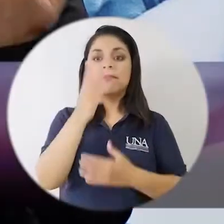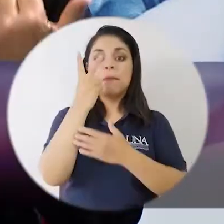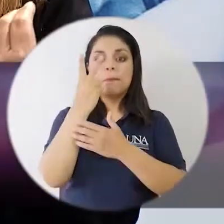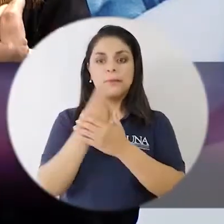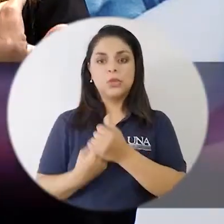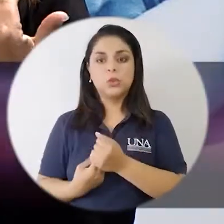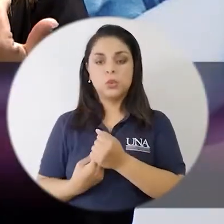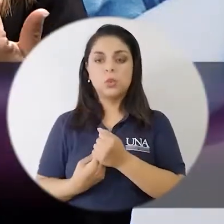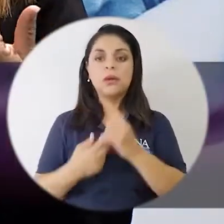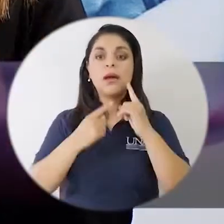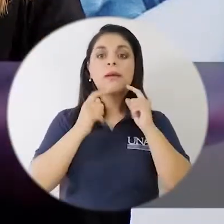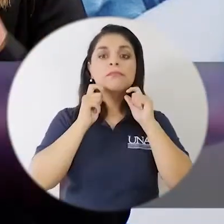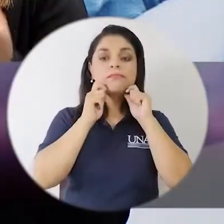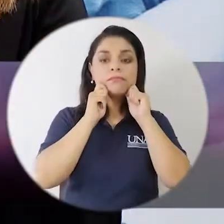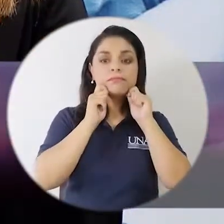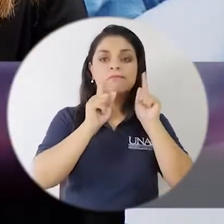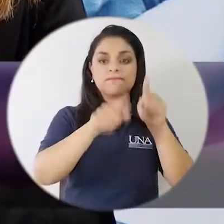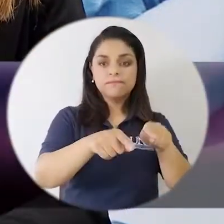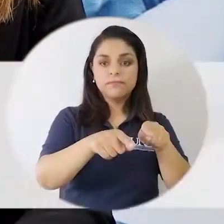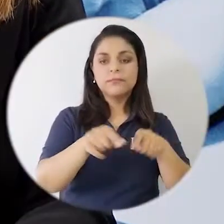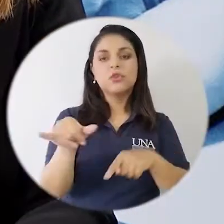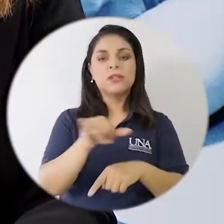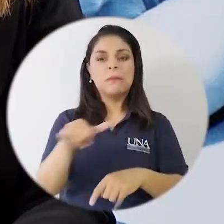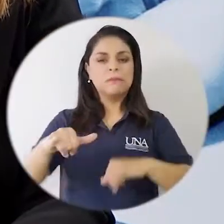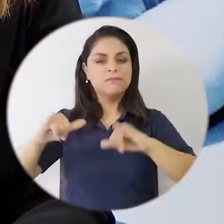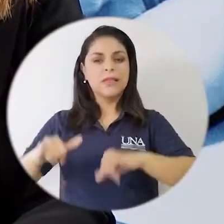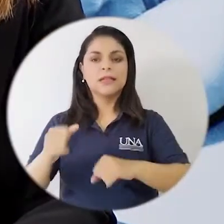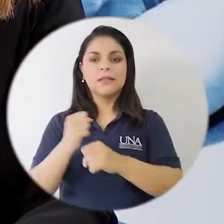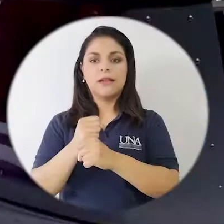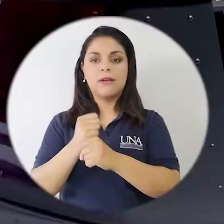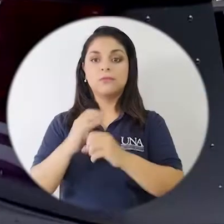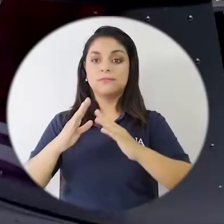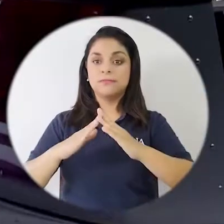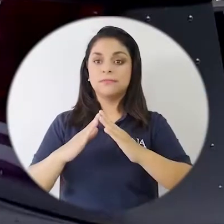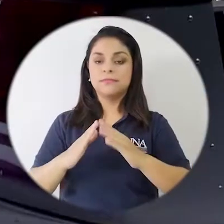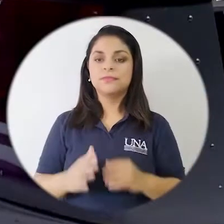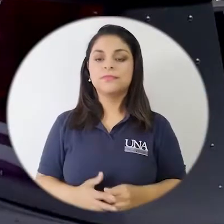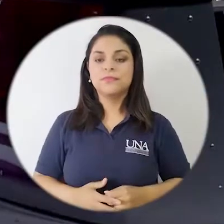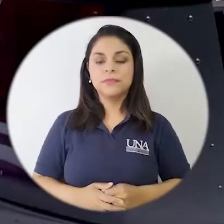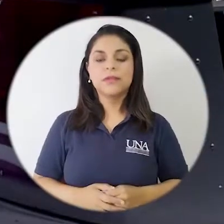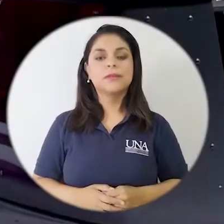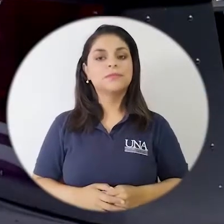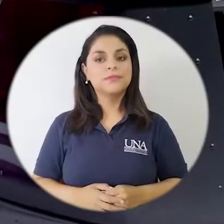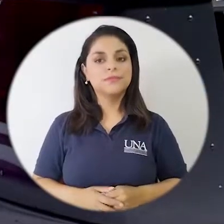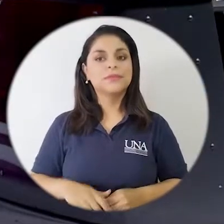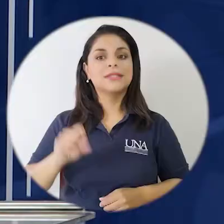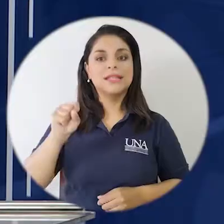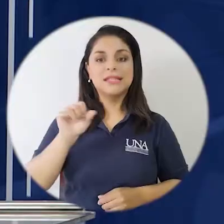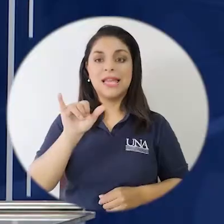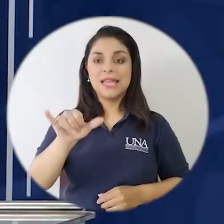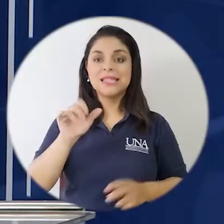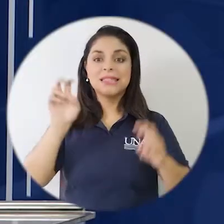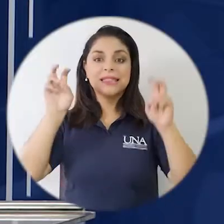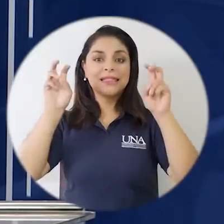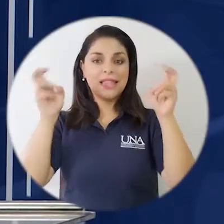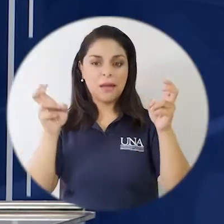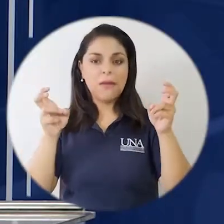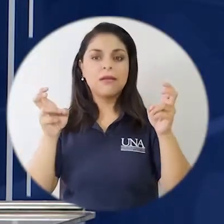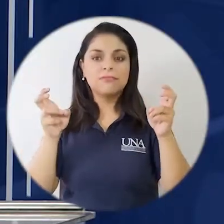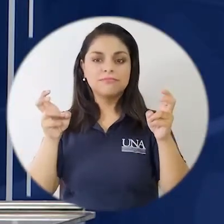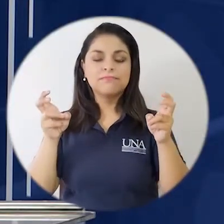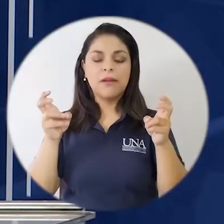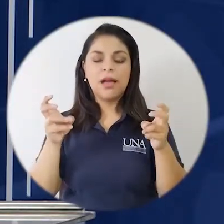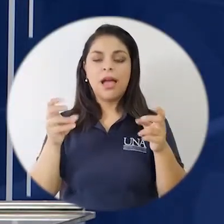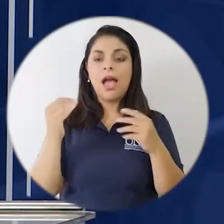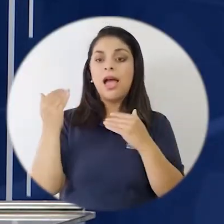aunque ya haya más presencialidad, se mantenga mucho de teletrabajo. Sí, es que ese tema, ¿verdad?, de límites por ambos